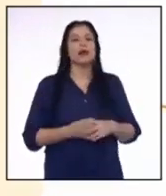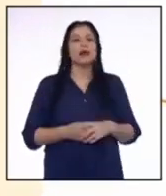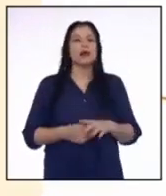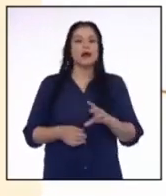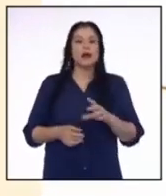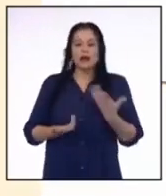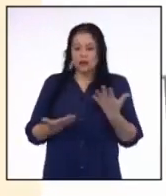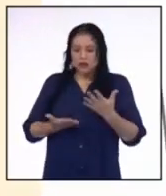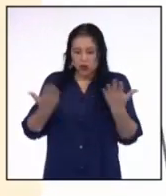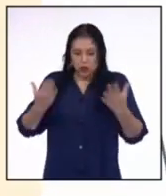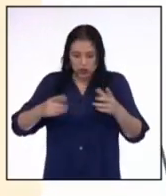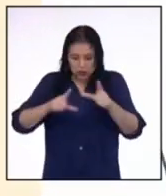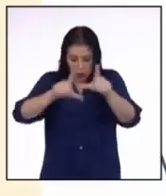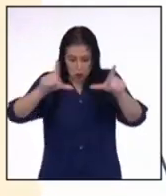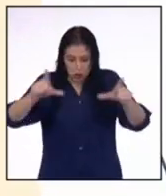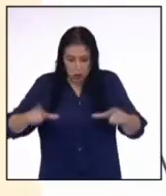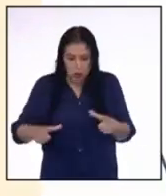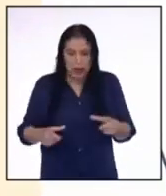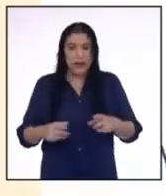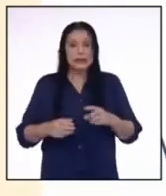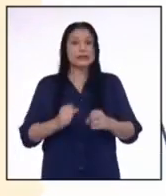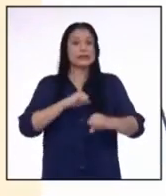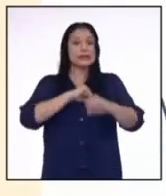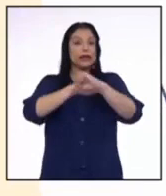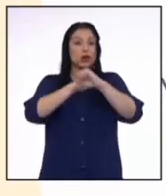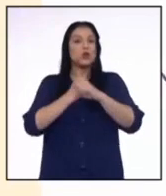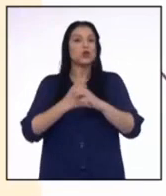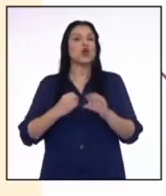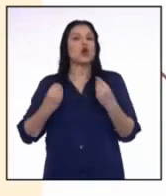Ubicación en zonas seguras y evacuación.